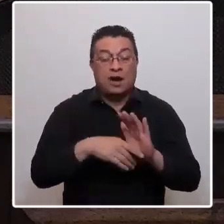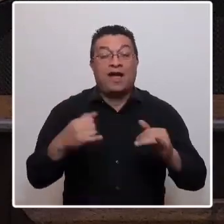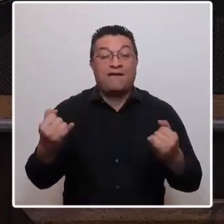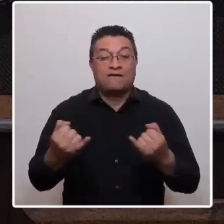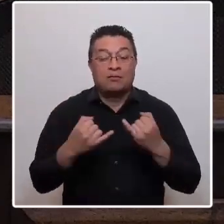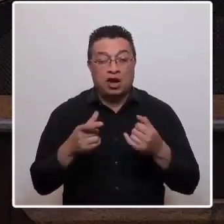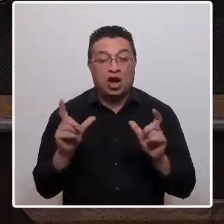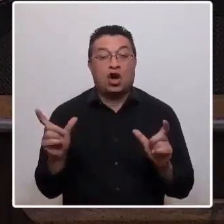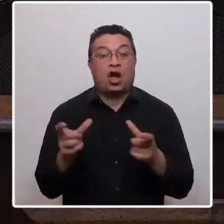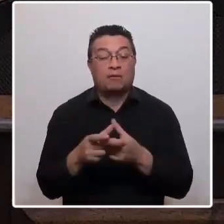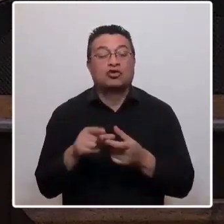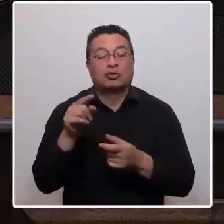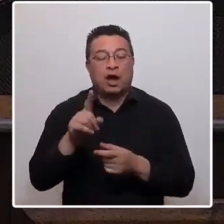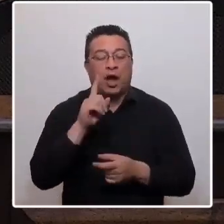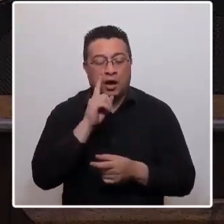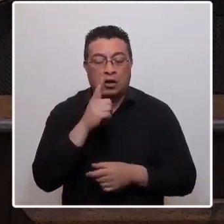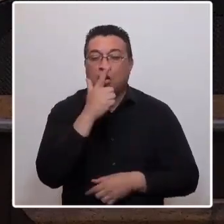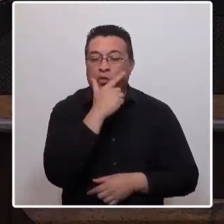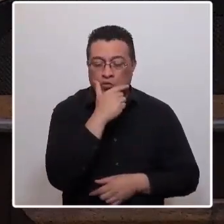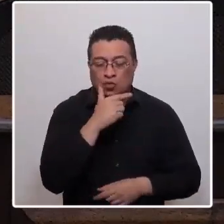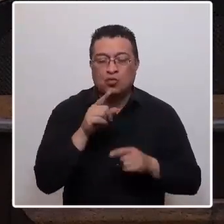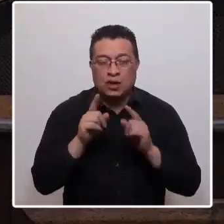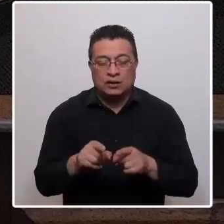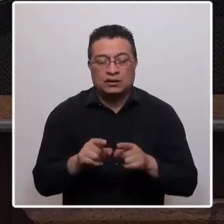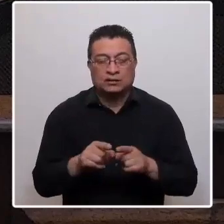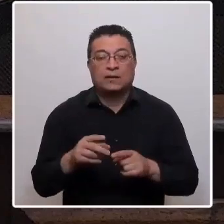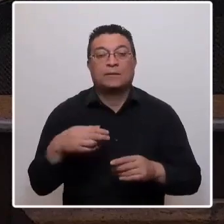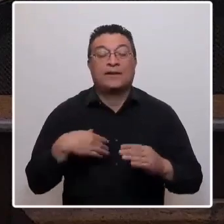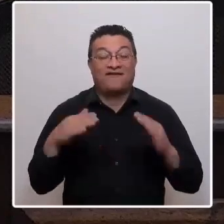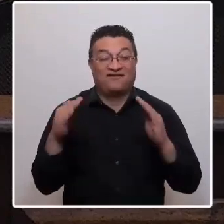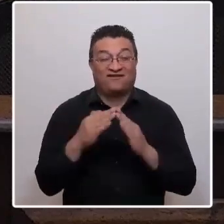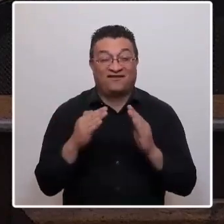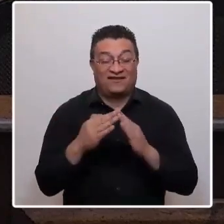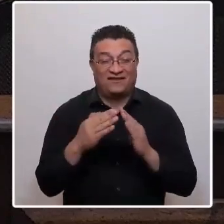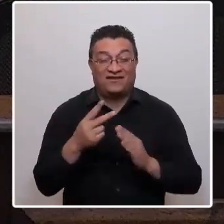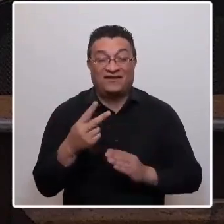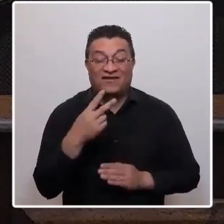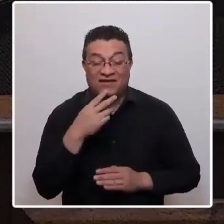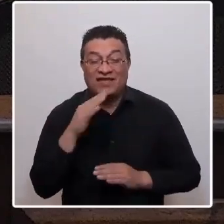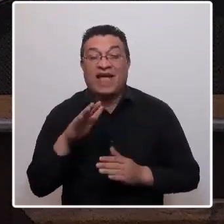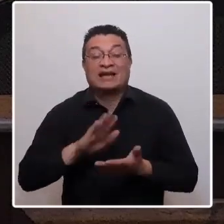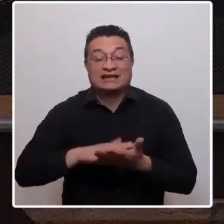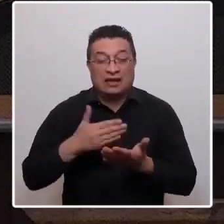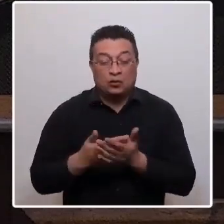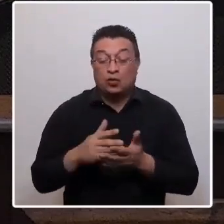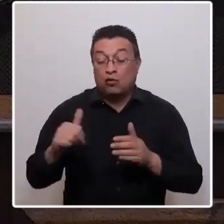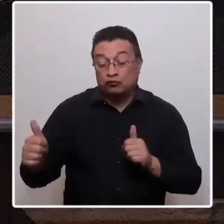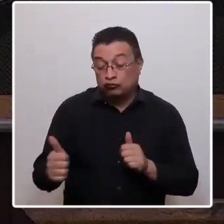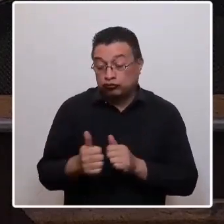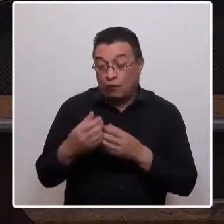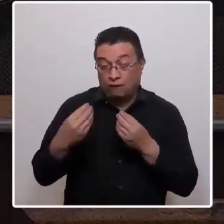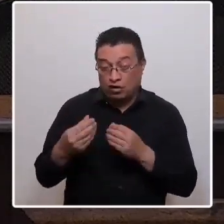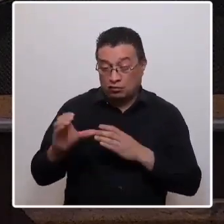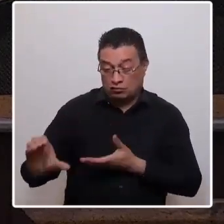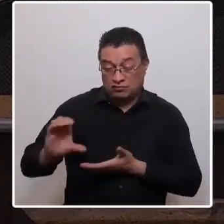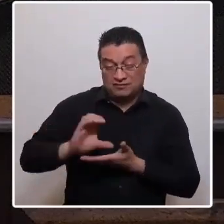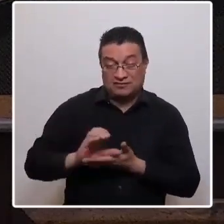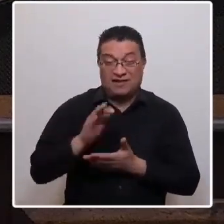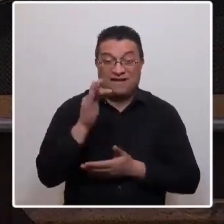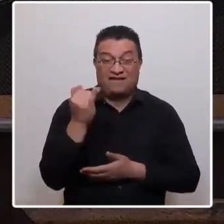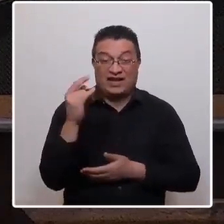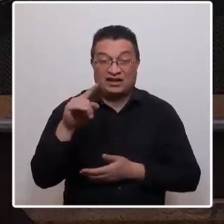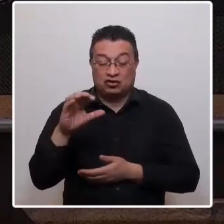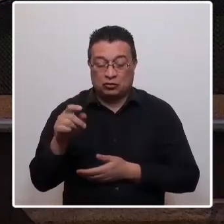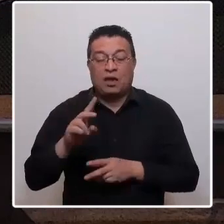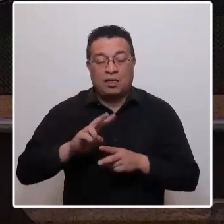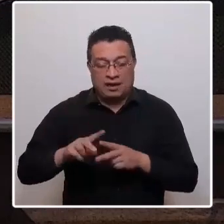Comisión, surgen tremendas dudas en esa línea. El derecho a la vivienda, a la salud, si no vienen acompañados de un buen presupuesto fiscal, quedará en